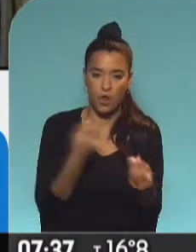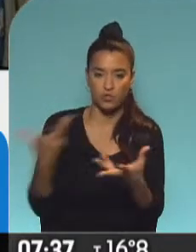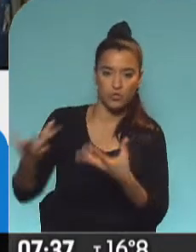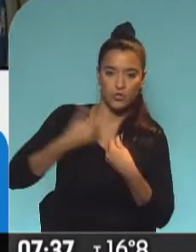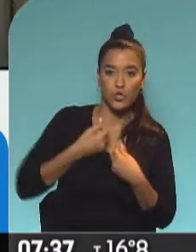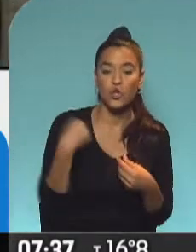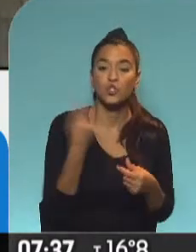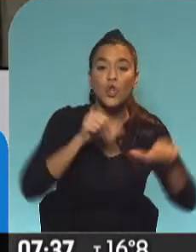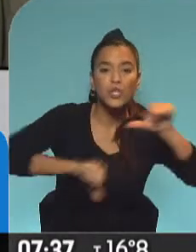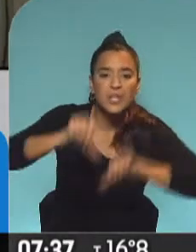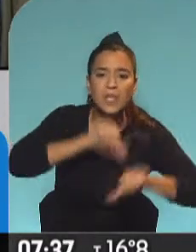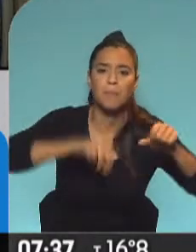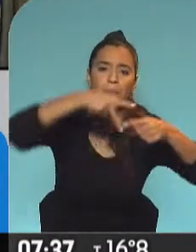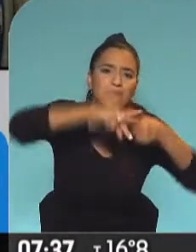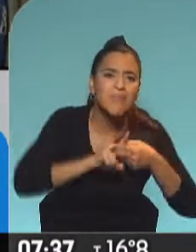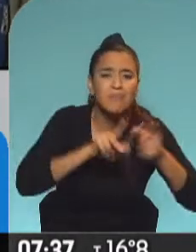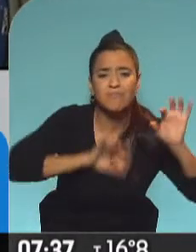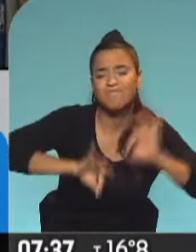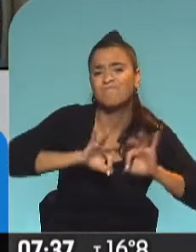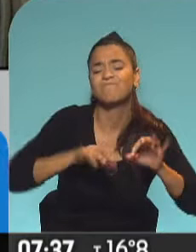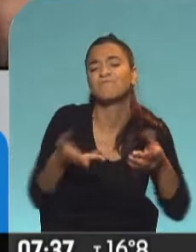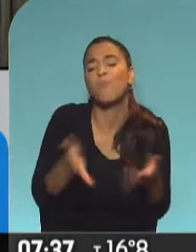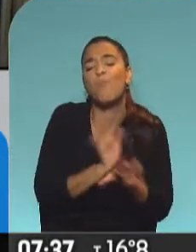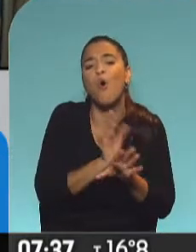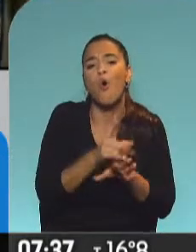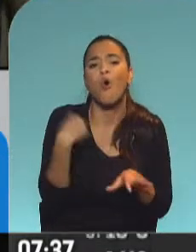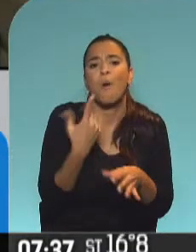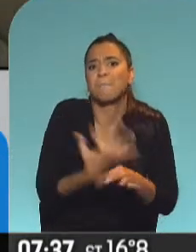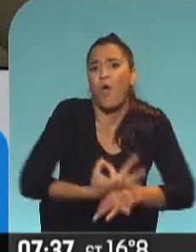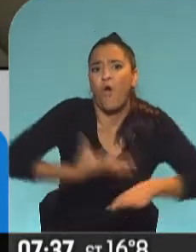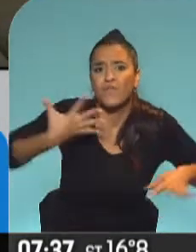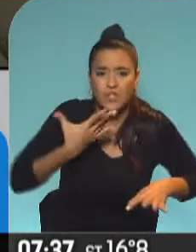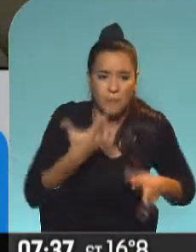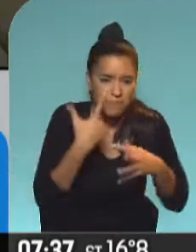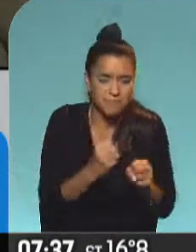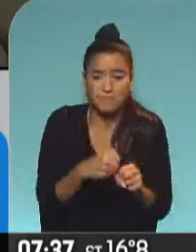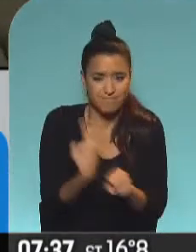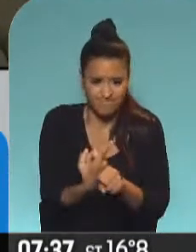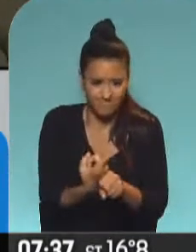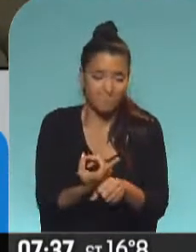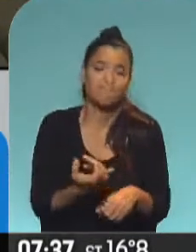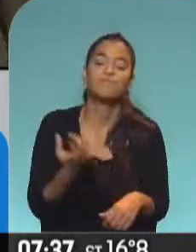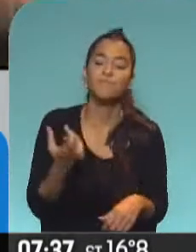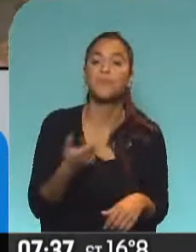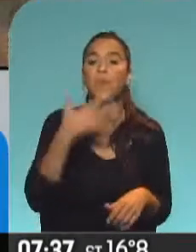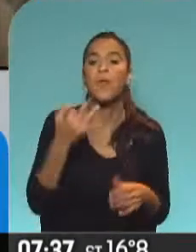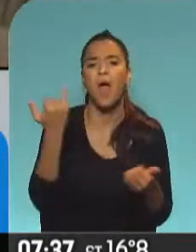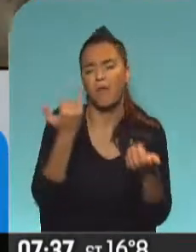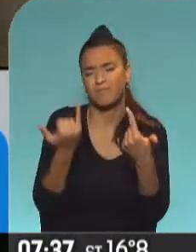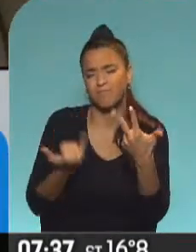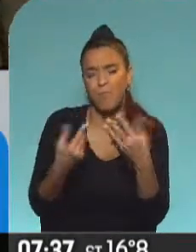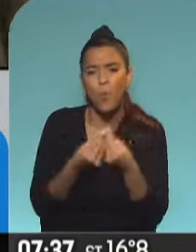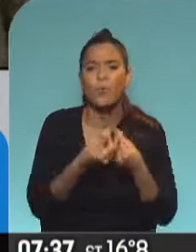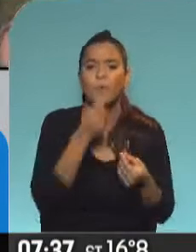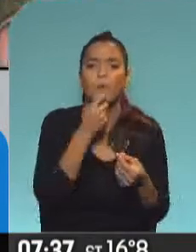ser biólogos, bioquímicos, biotecnólogos, no tenemos como esa expertise para poder descubrirlo. La verdad que hay de todo. Yo creo que por ahí, en